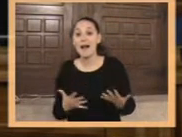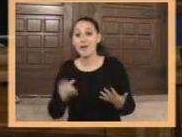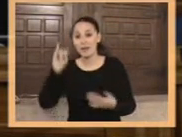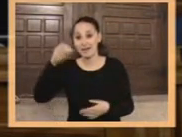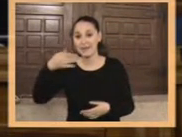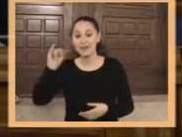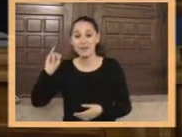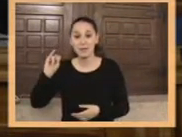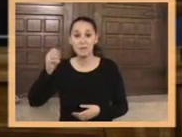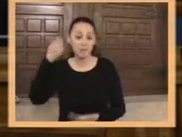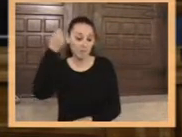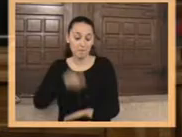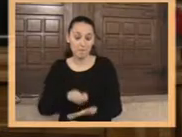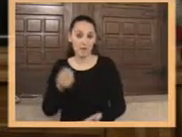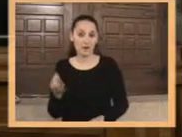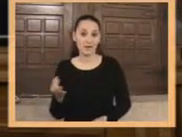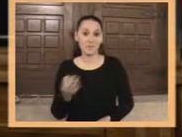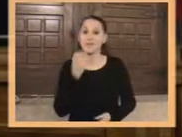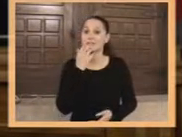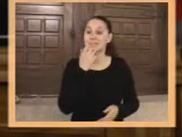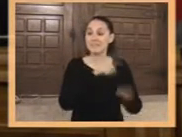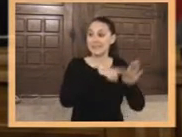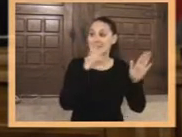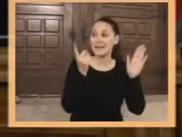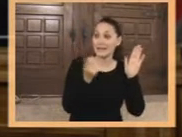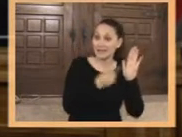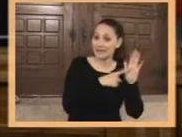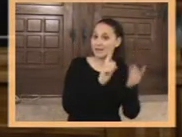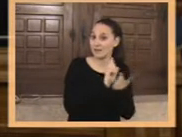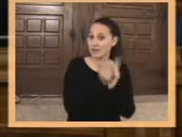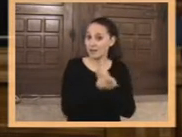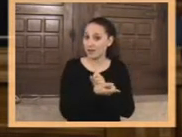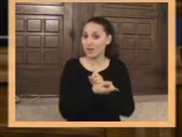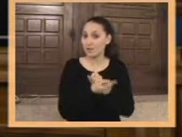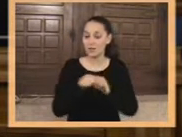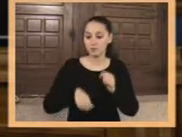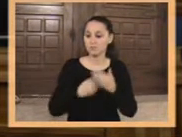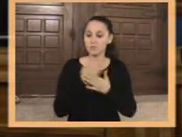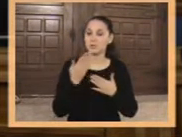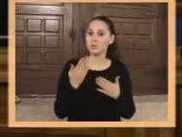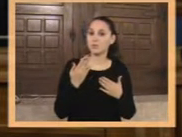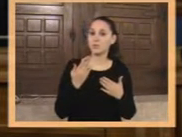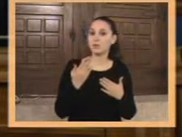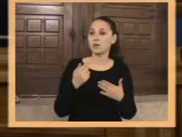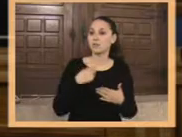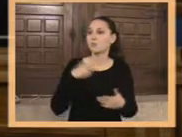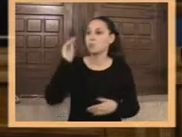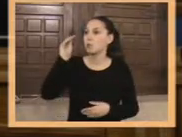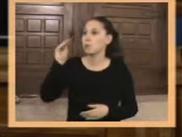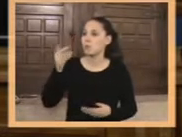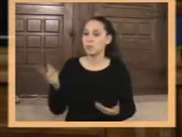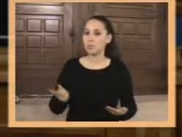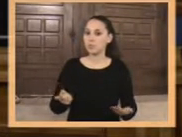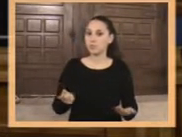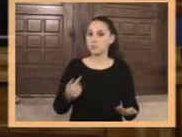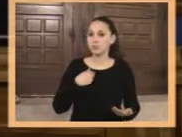la ley. Si se cambia la ley, señor Rodríguez, esta mañana yo no he preguntado, yo no sé de todo,